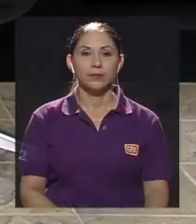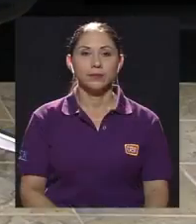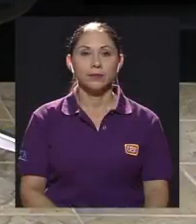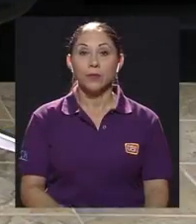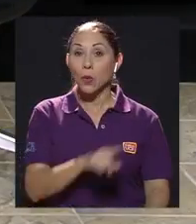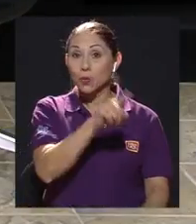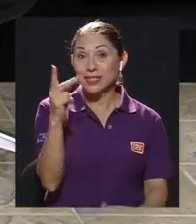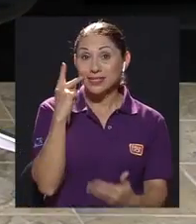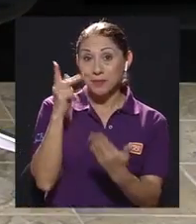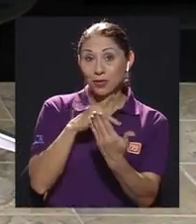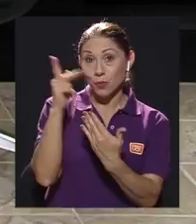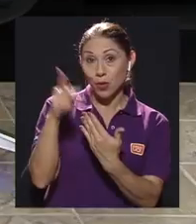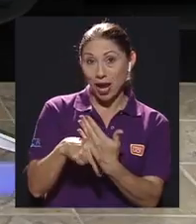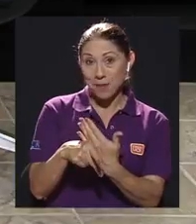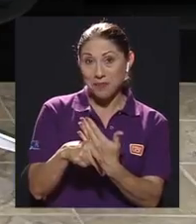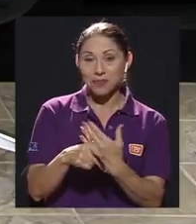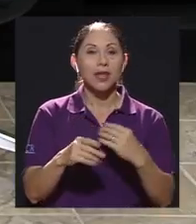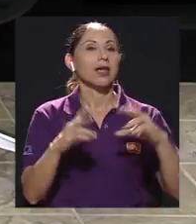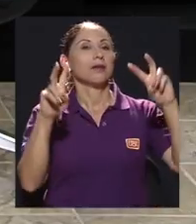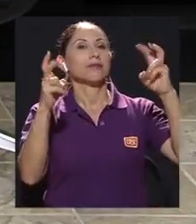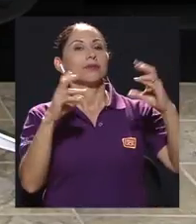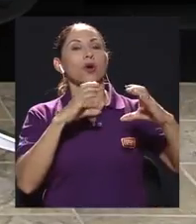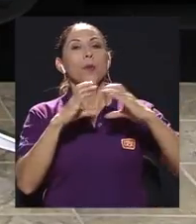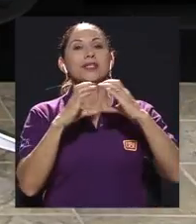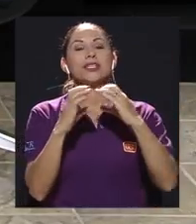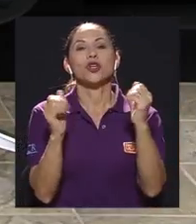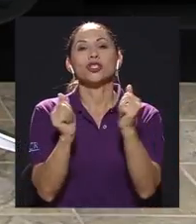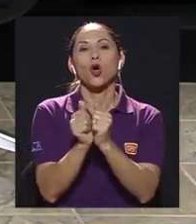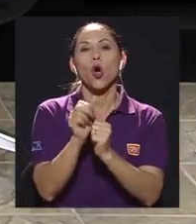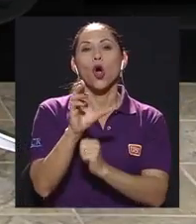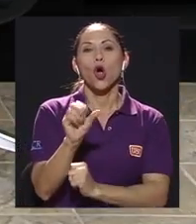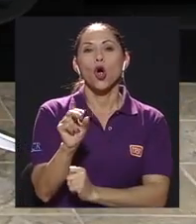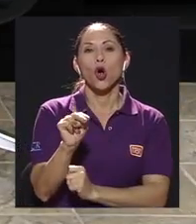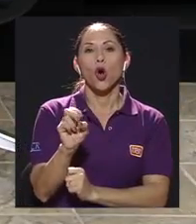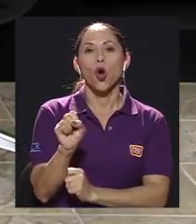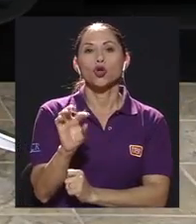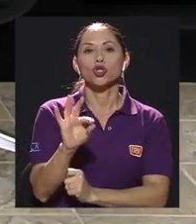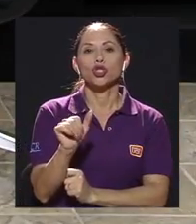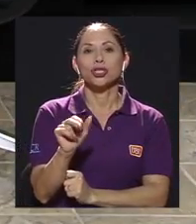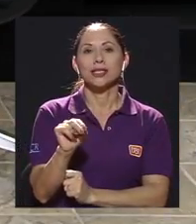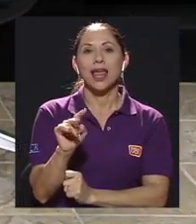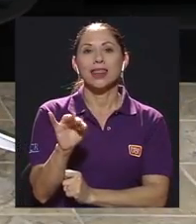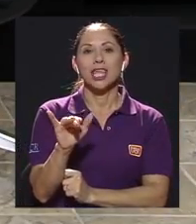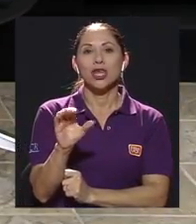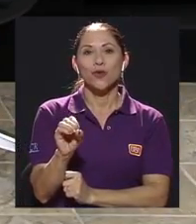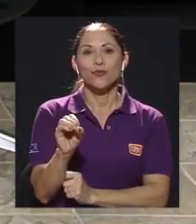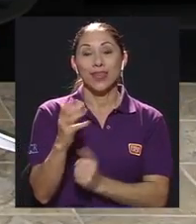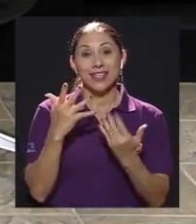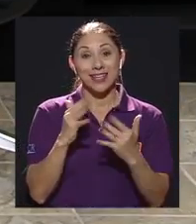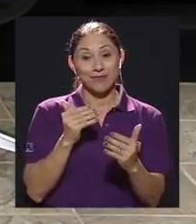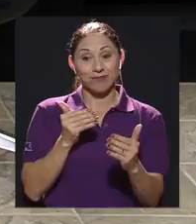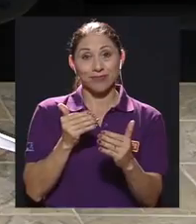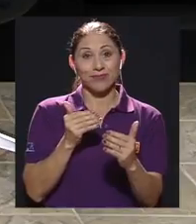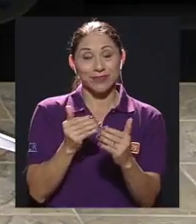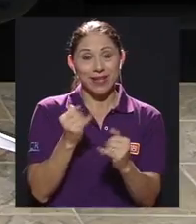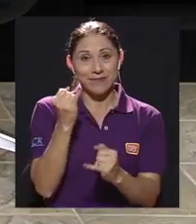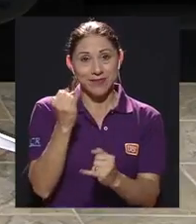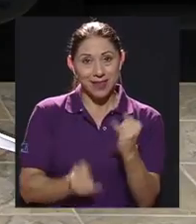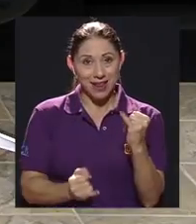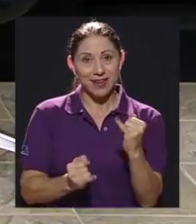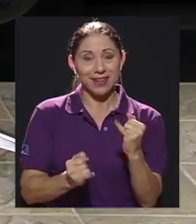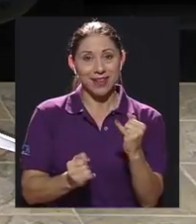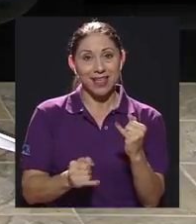Están viendo el programa Conversaciones con Constantino y nos vamos acercando a la recta final de